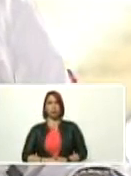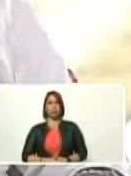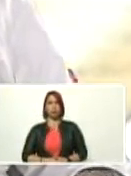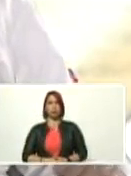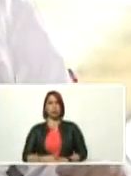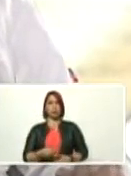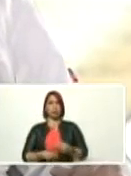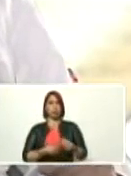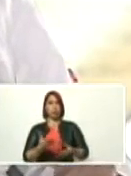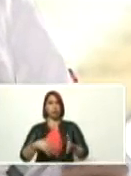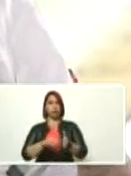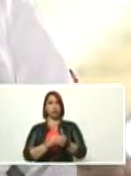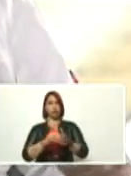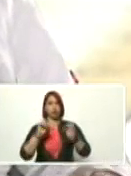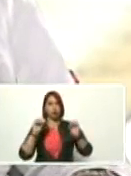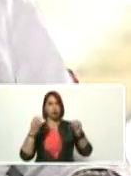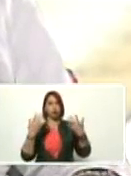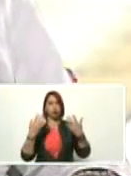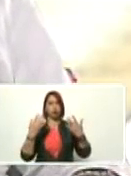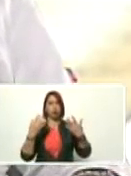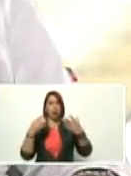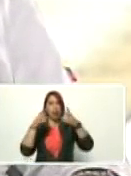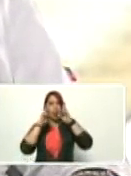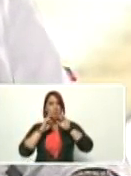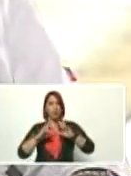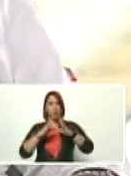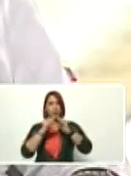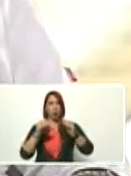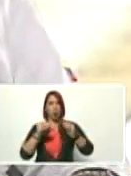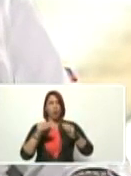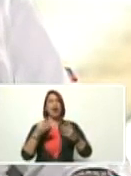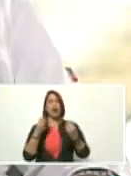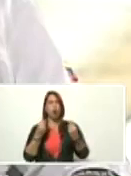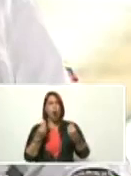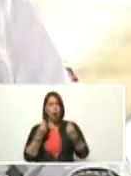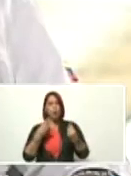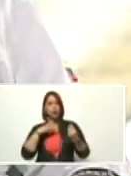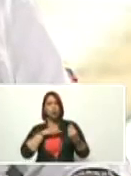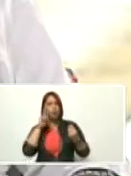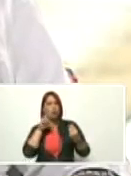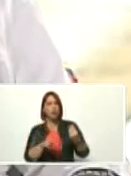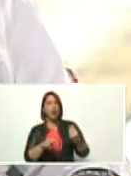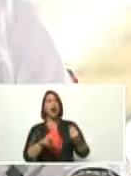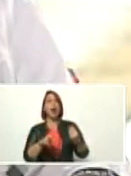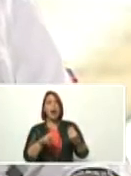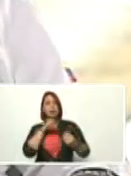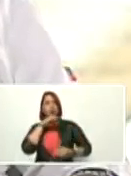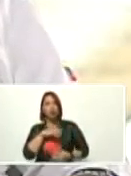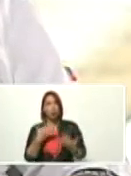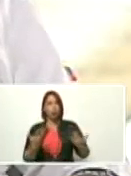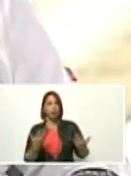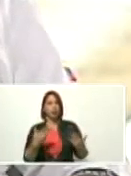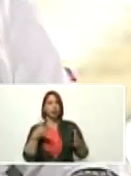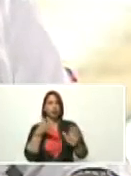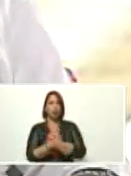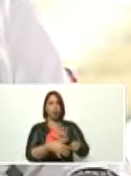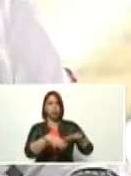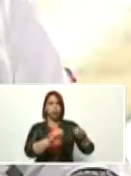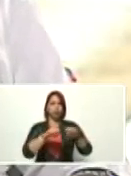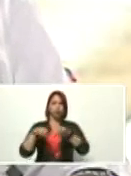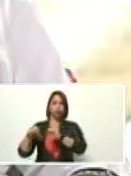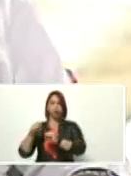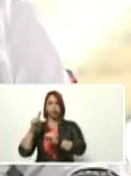una reinvención, un reformateo de la interpretación histórica de la conquista y